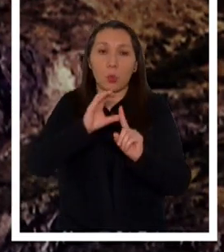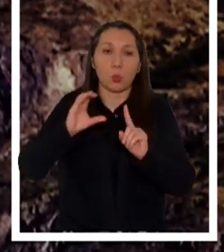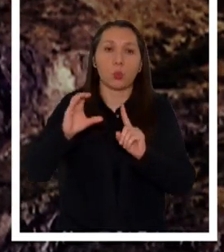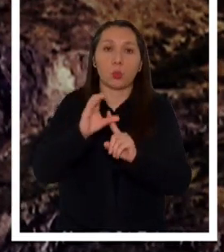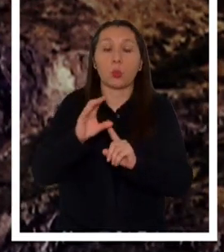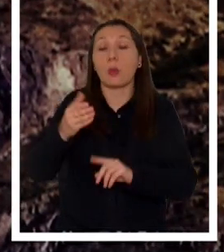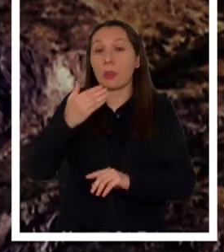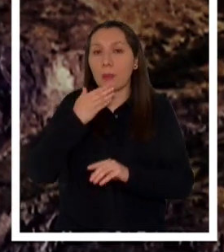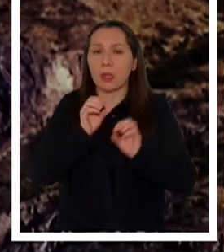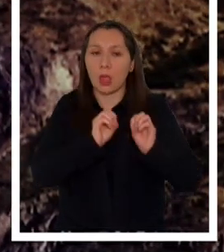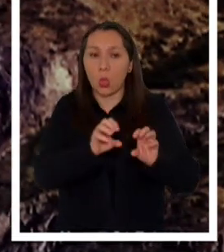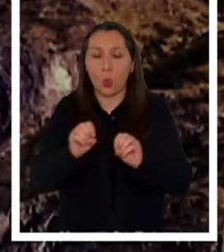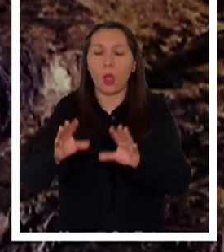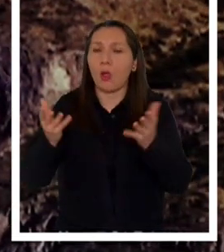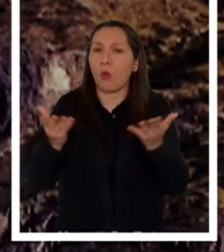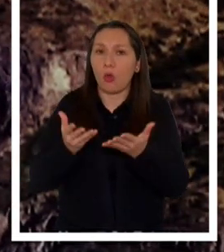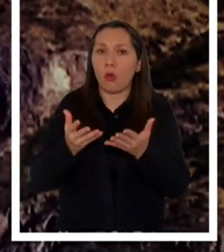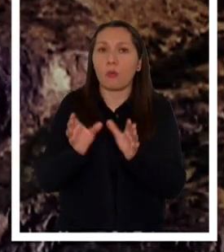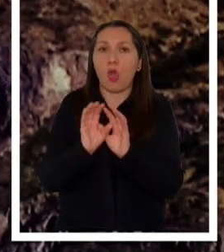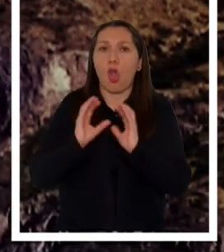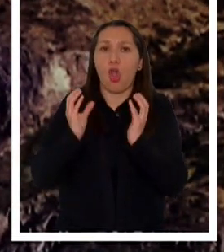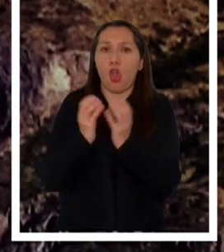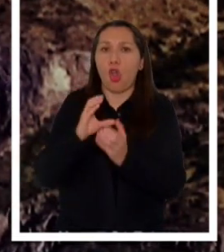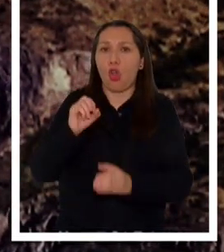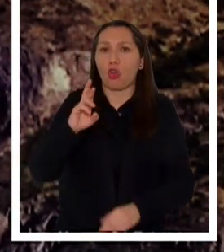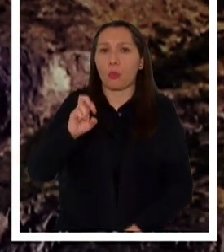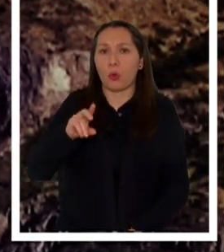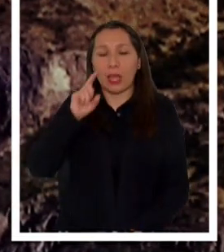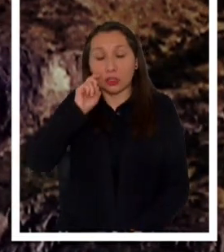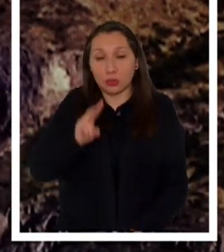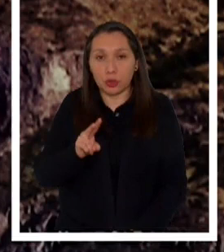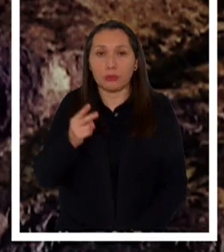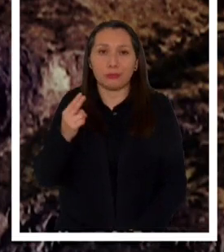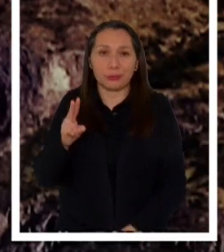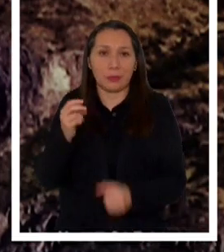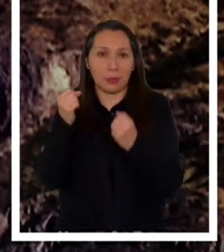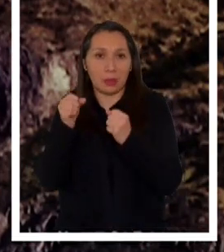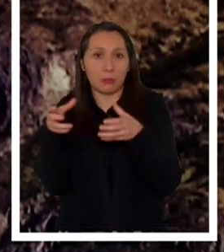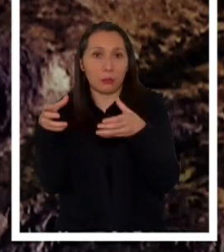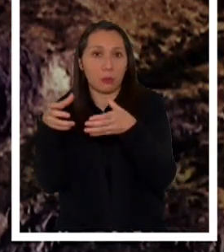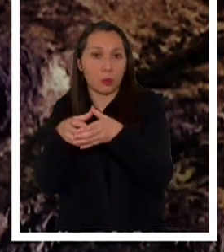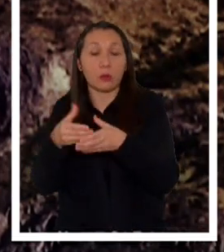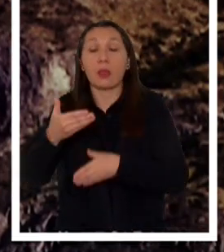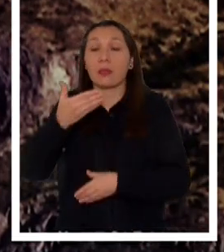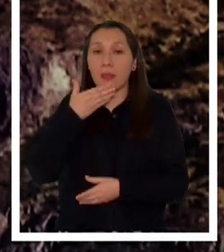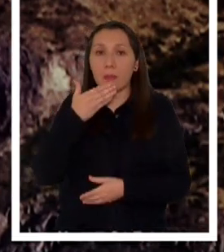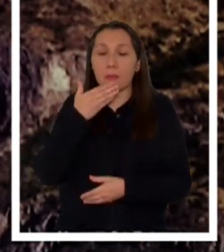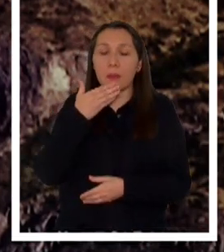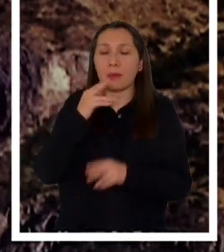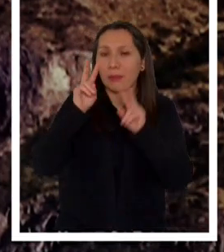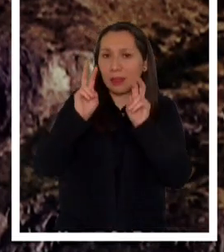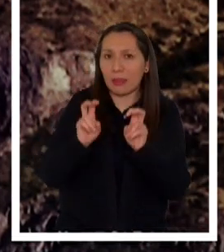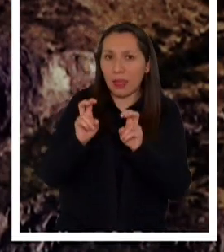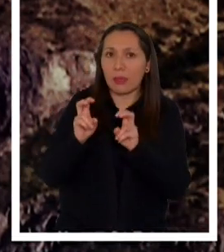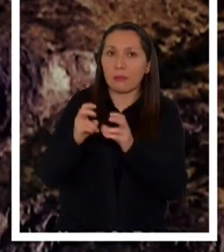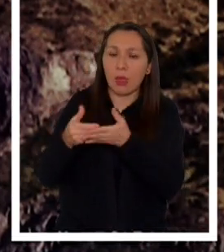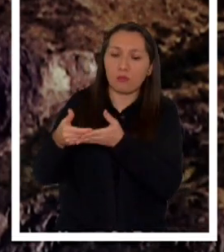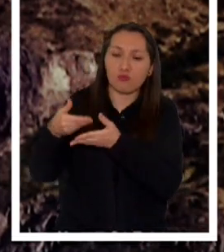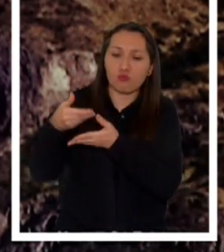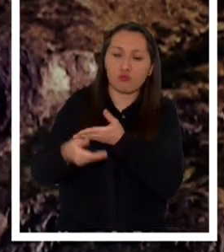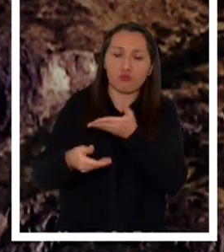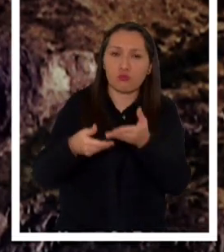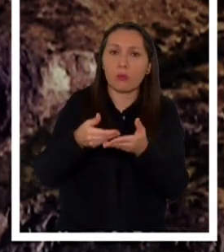como de nivel educativo a través de la corporación que además también en al tratar las materias delegado